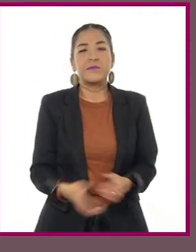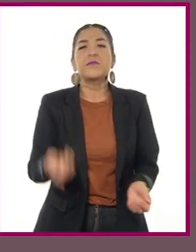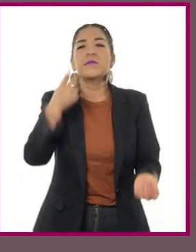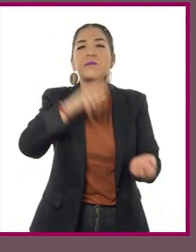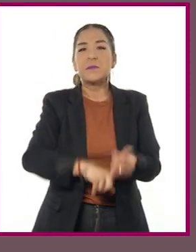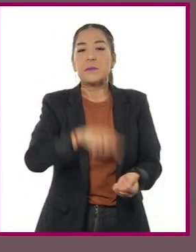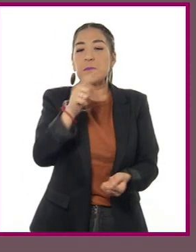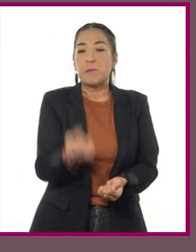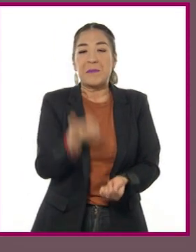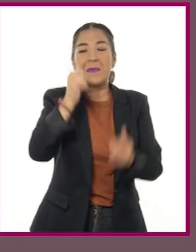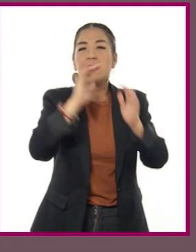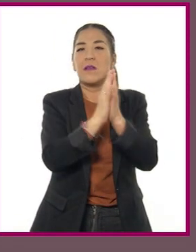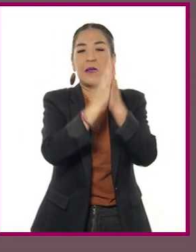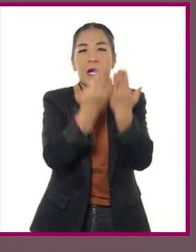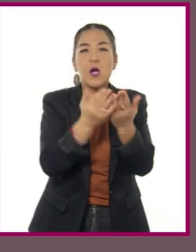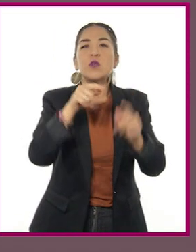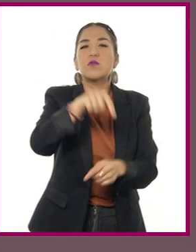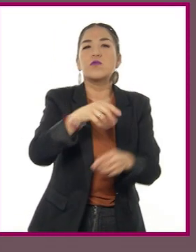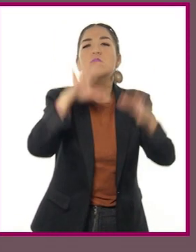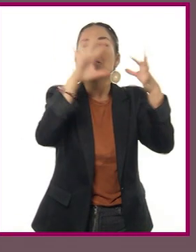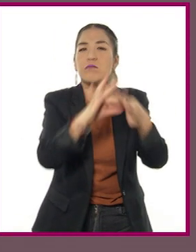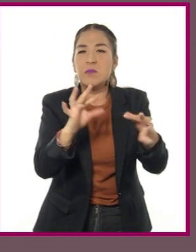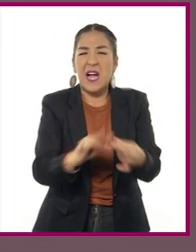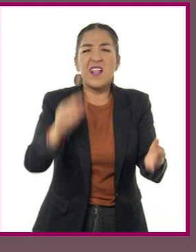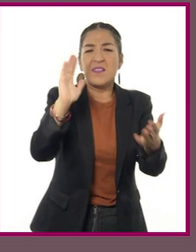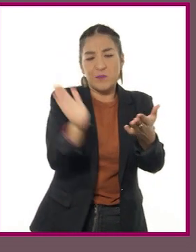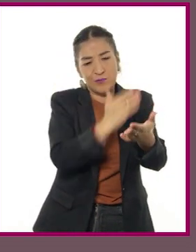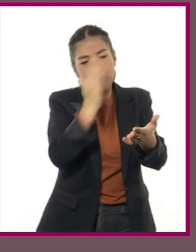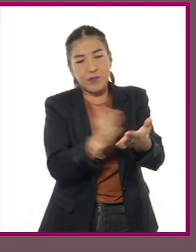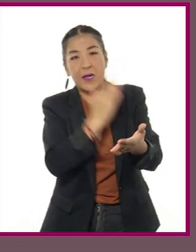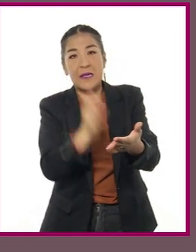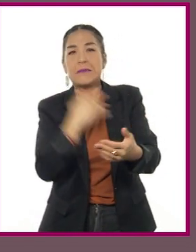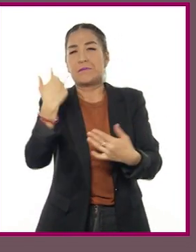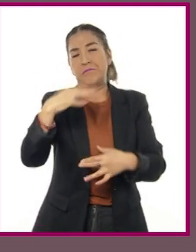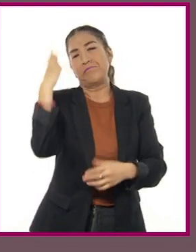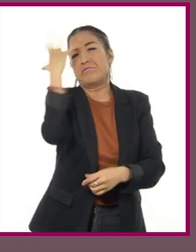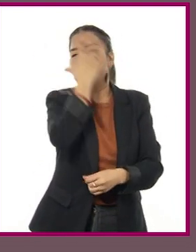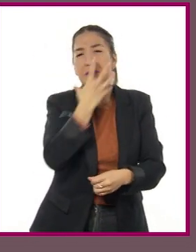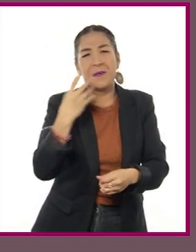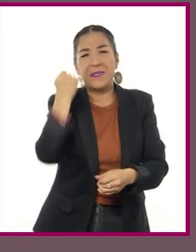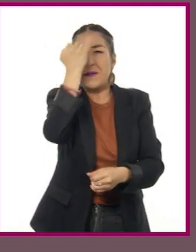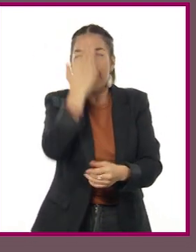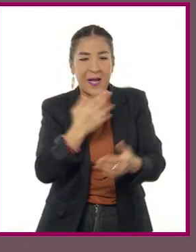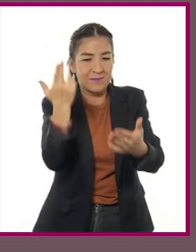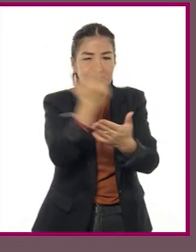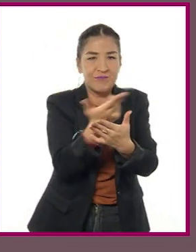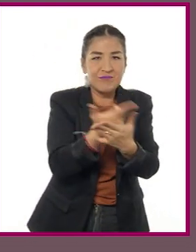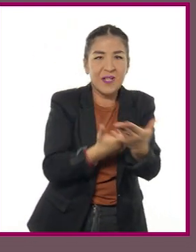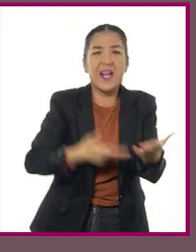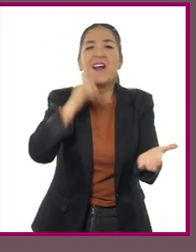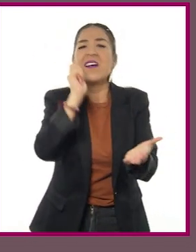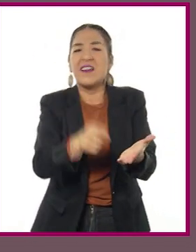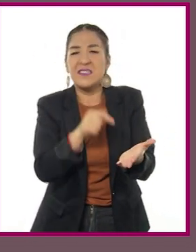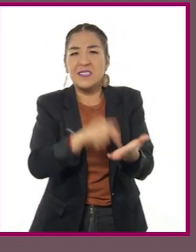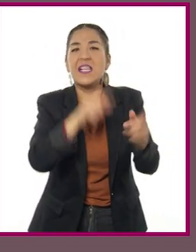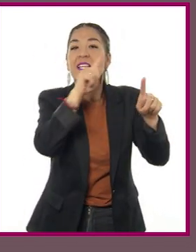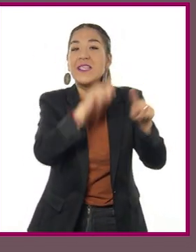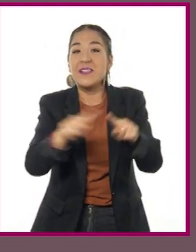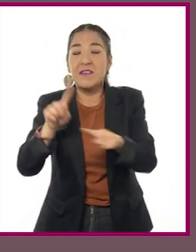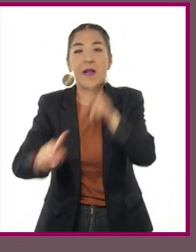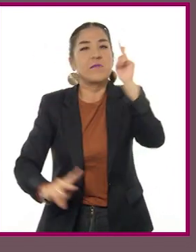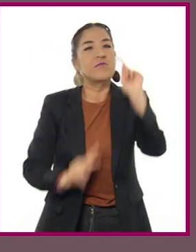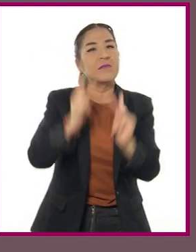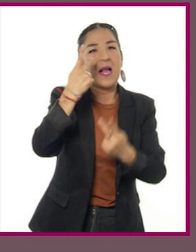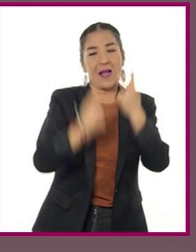herbario del Nuevo Mundo. En sus páginas bellamente ilustradas podemos encontrar dibujos de las distintas